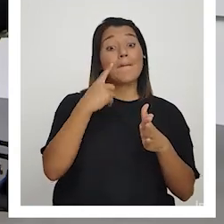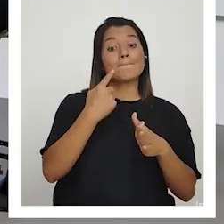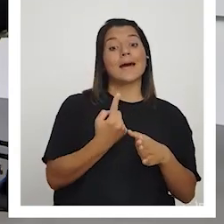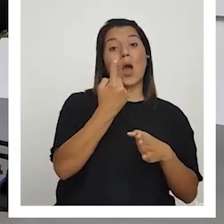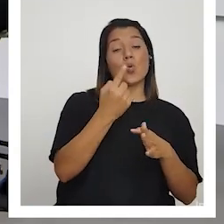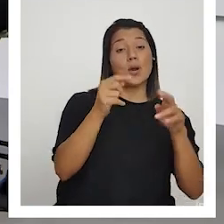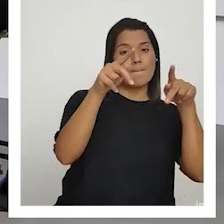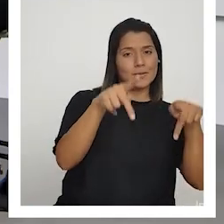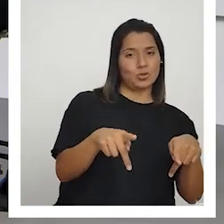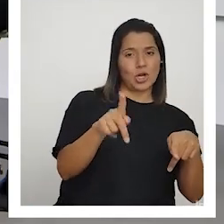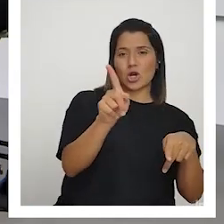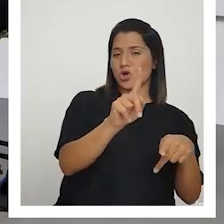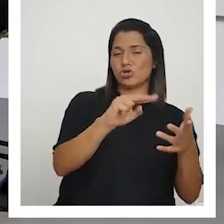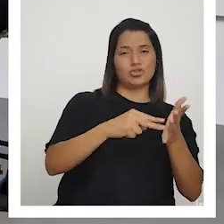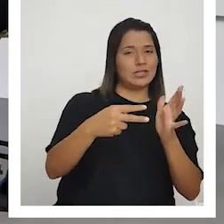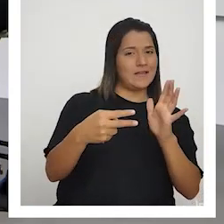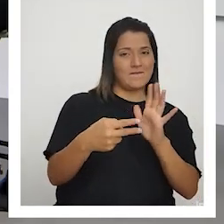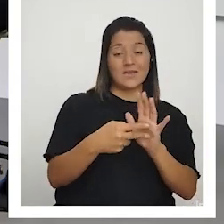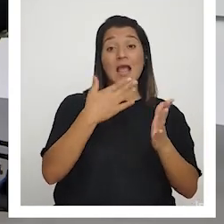es